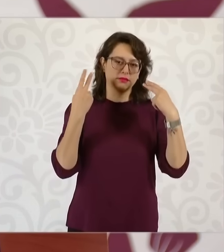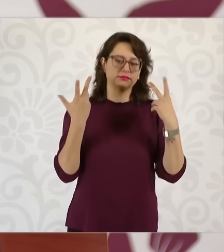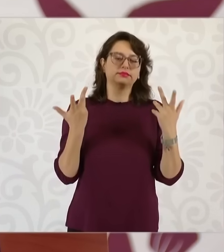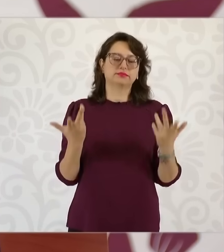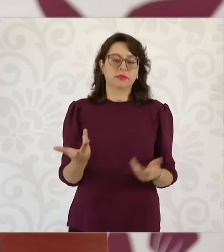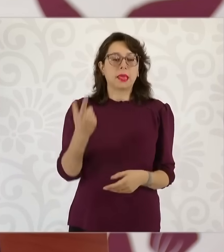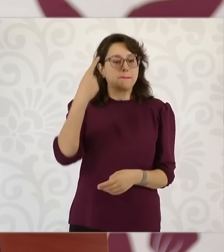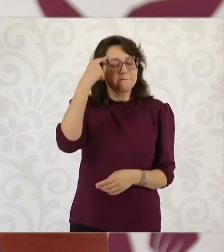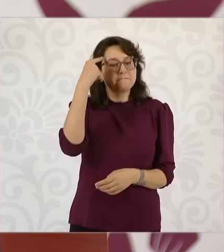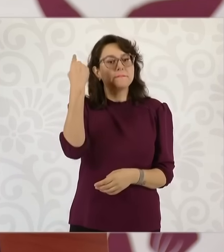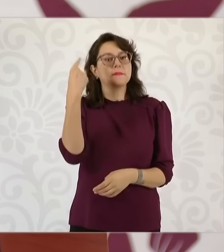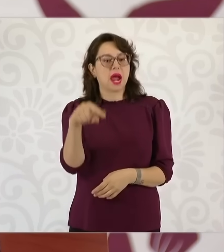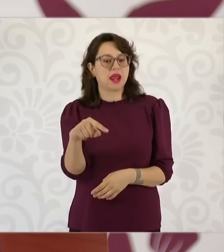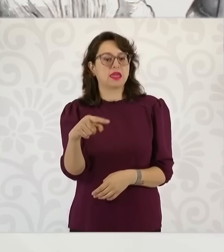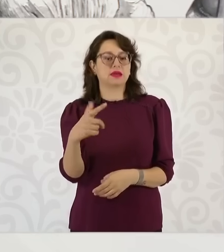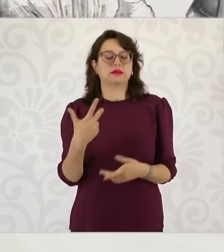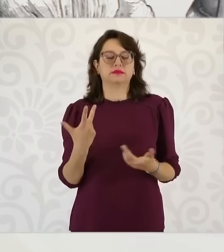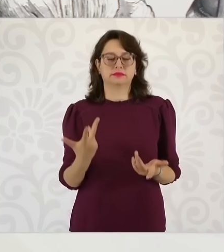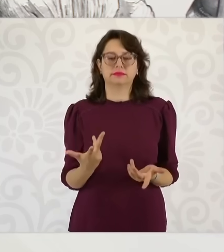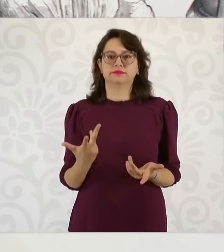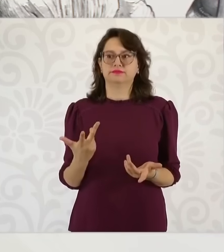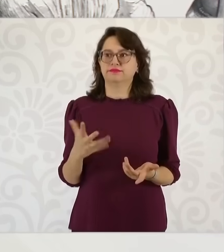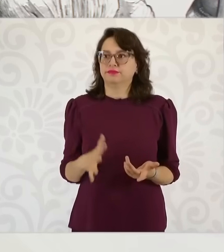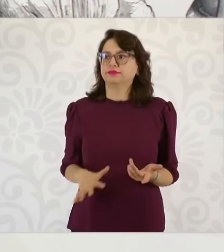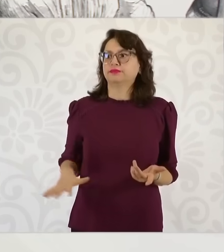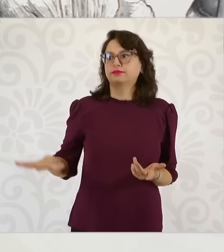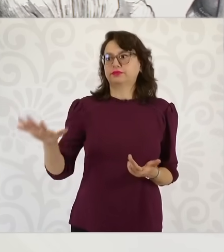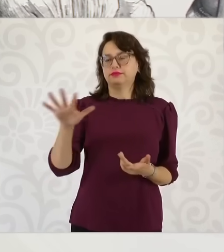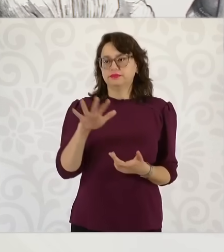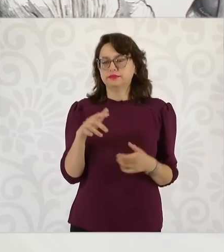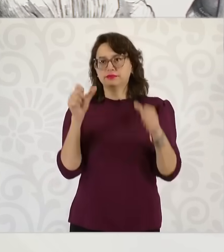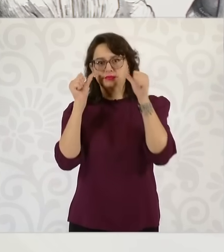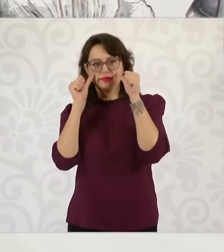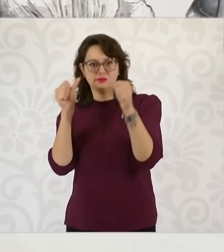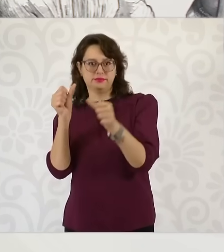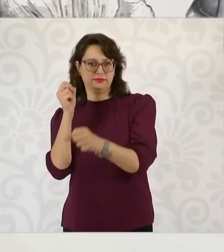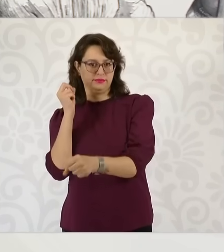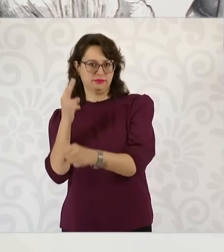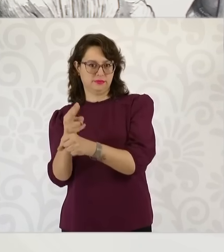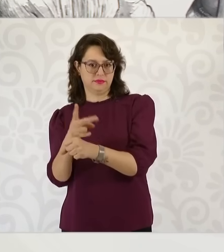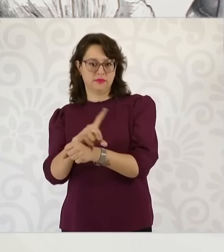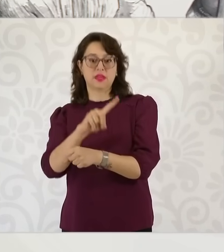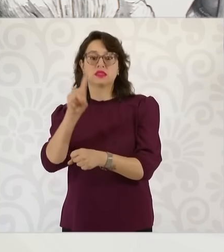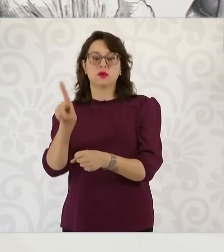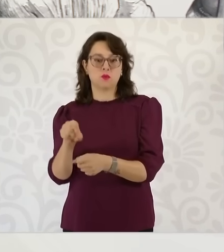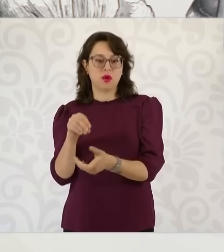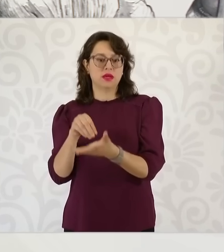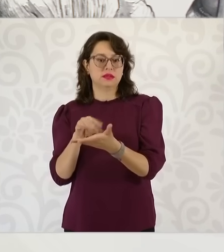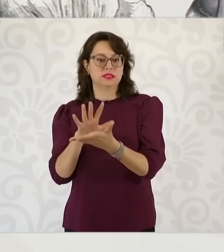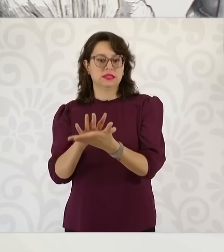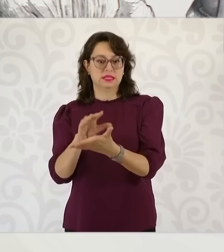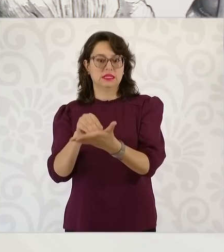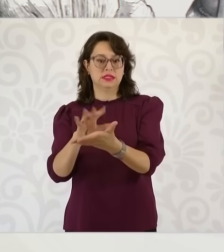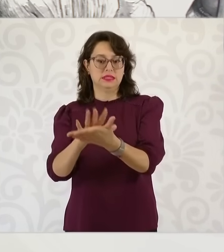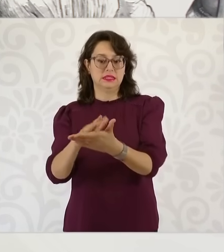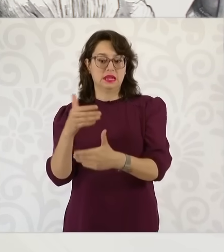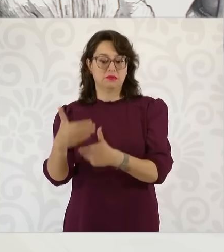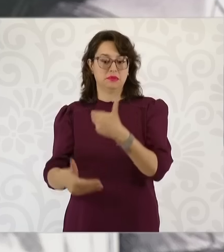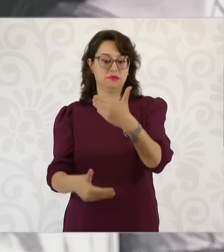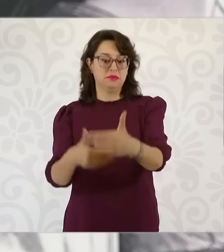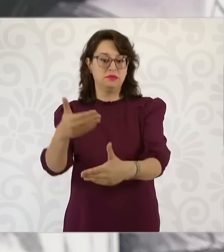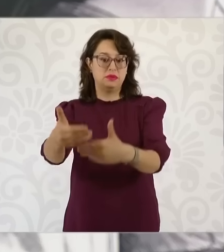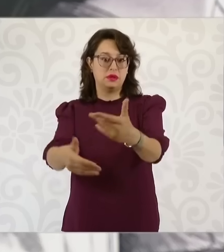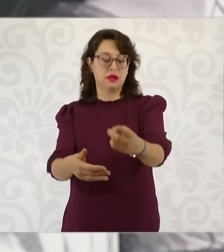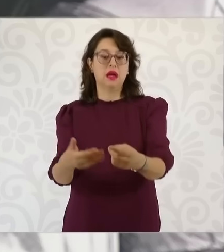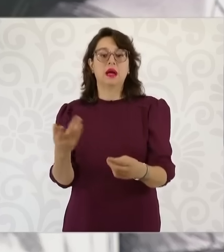manera, pues se va a poder hacer, sobre todo para las consultas subsecuentes, que son, en el caso de pacientes con cáncer, son muchas,